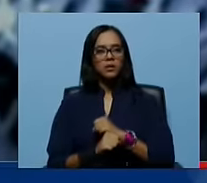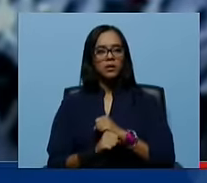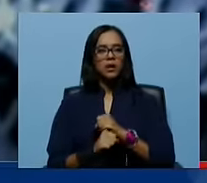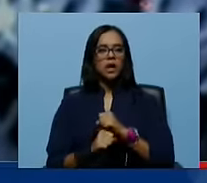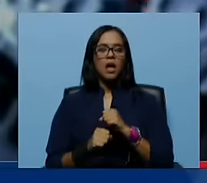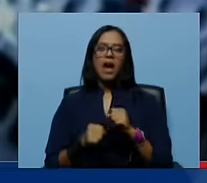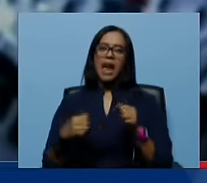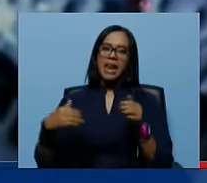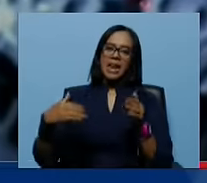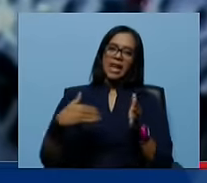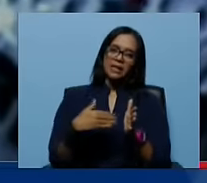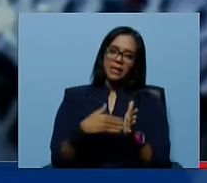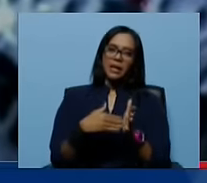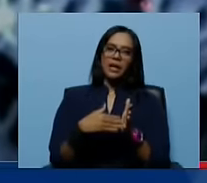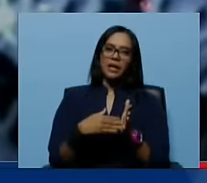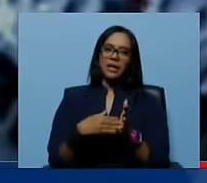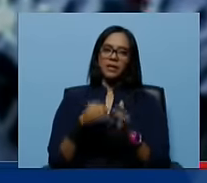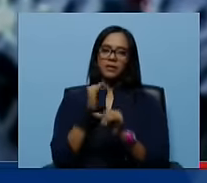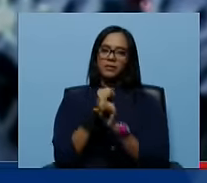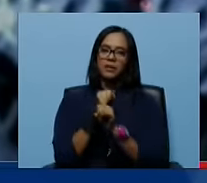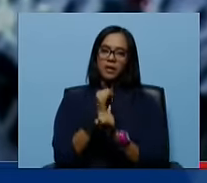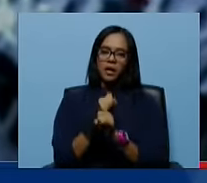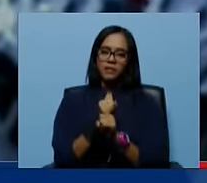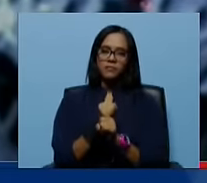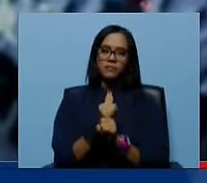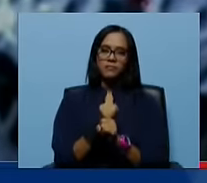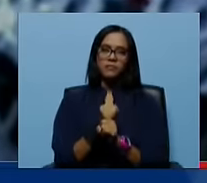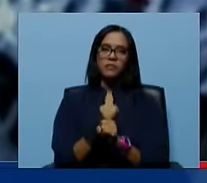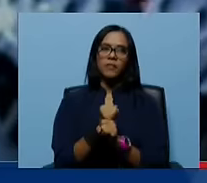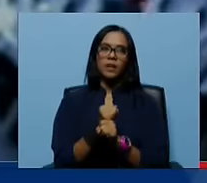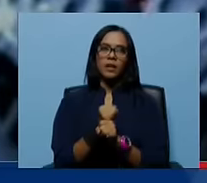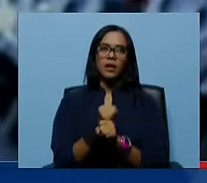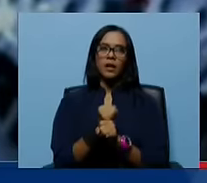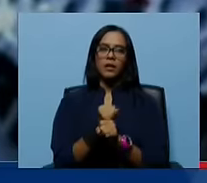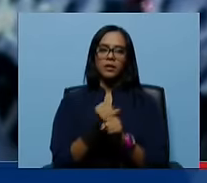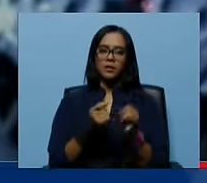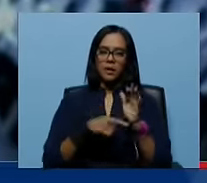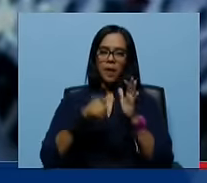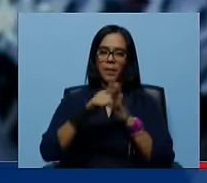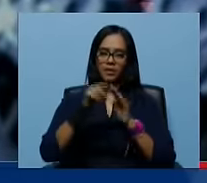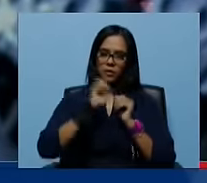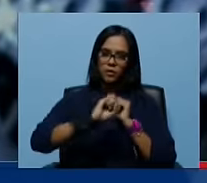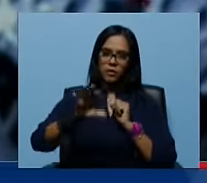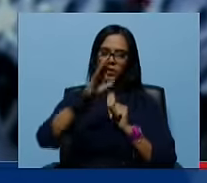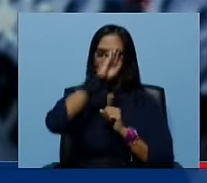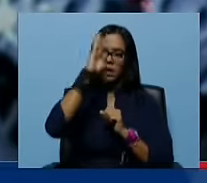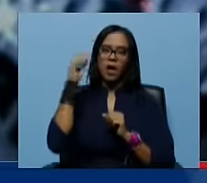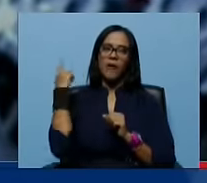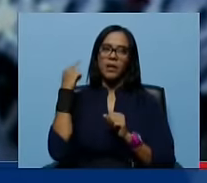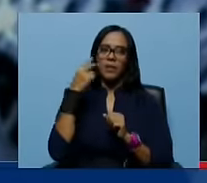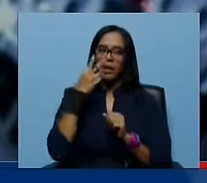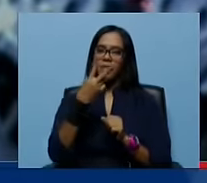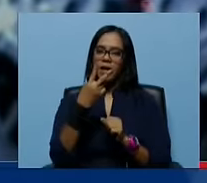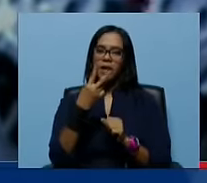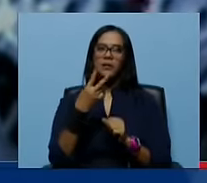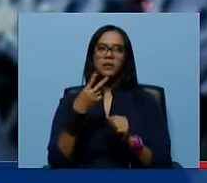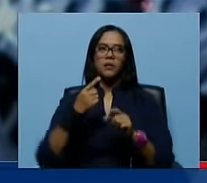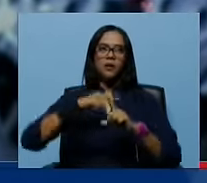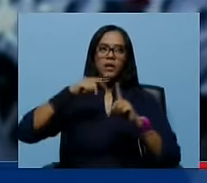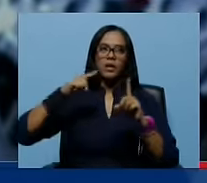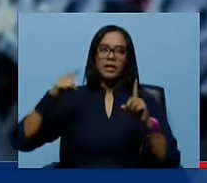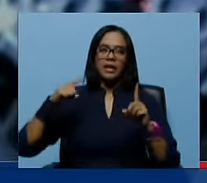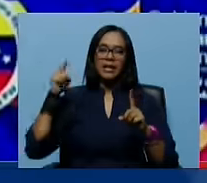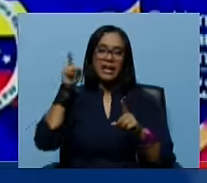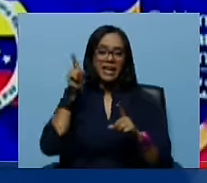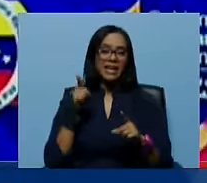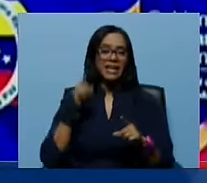ataque cibernético, te mandé un artículo, Diosdado, ayer, para que vea los niveles de capacidad que